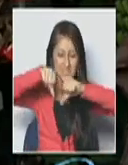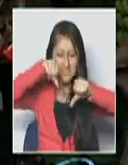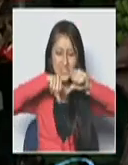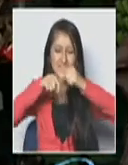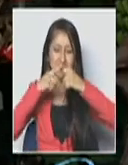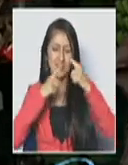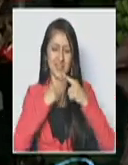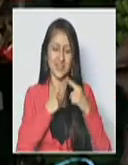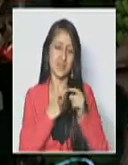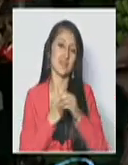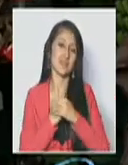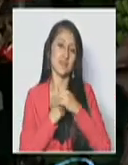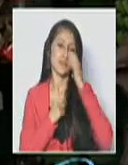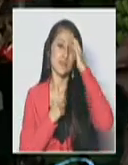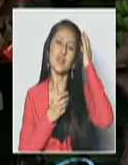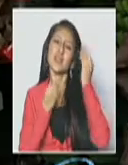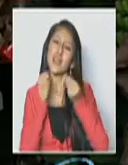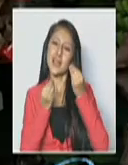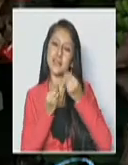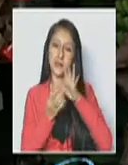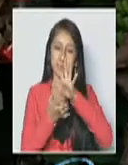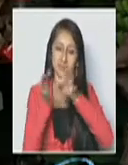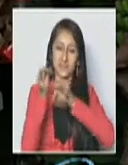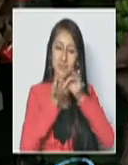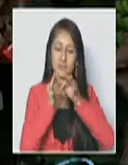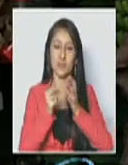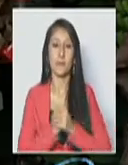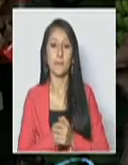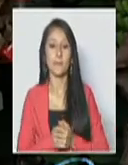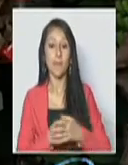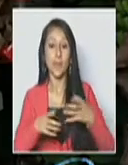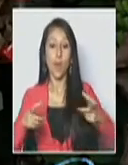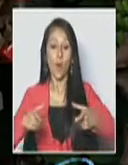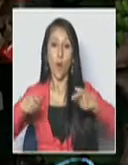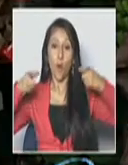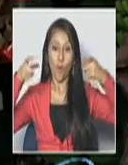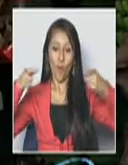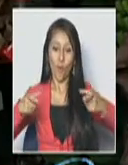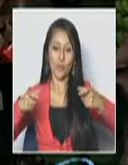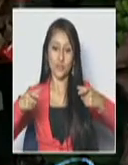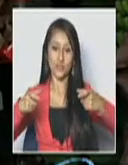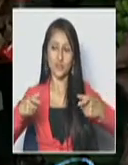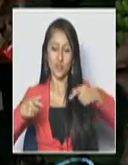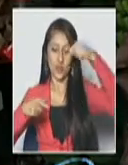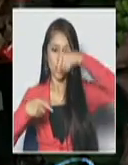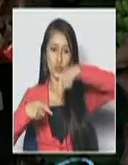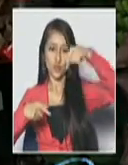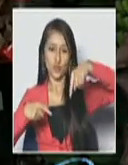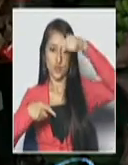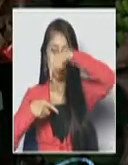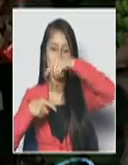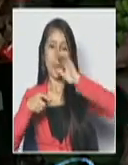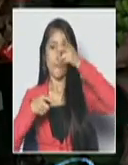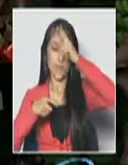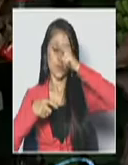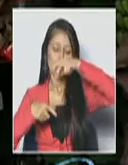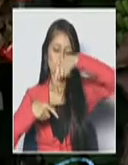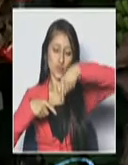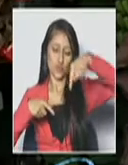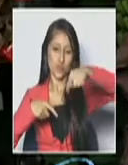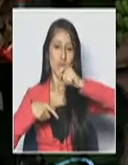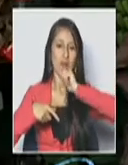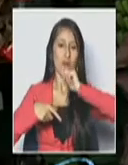y se lo pueden desarmonizar de la siguiente manera en una olla de acero los usan bien le ponen agua